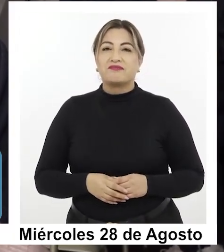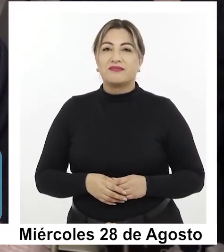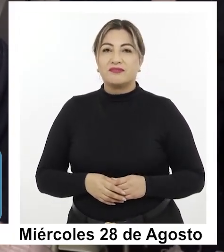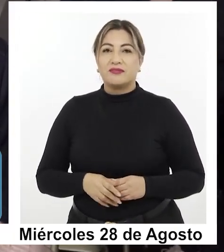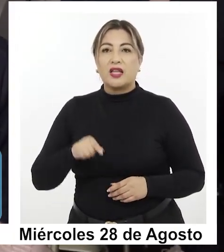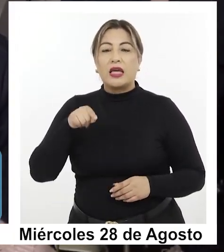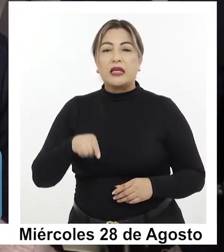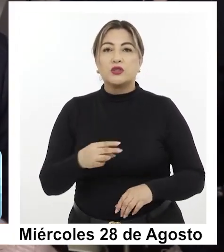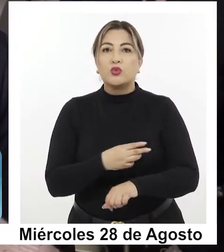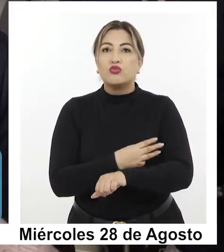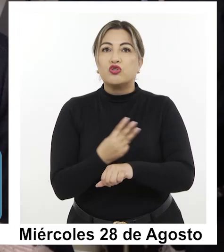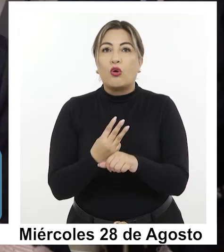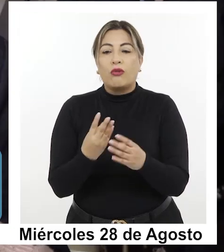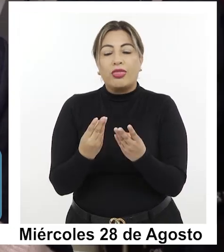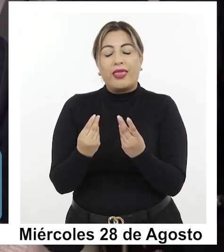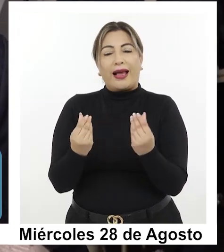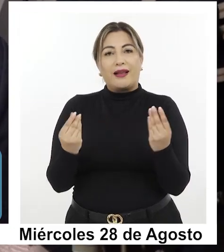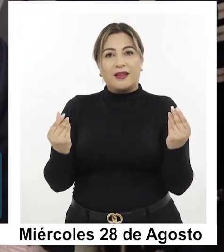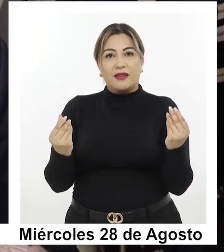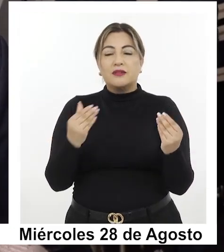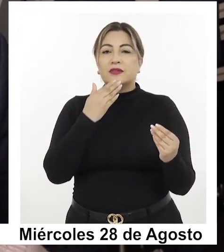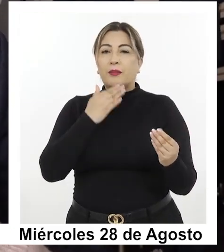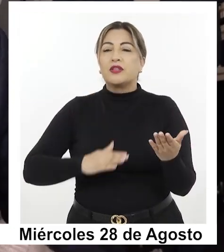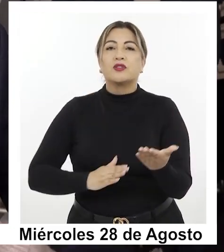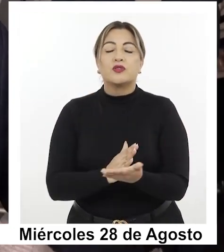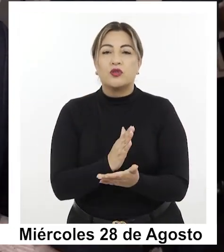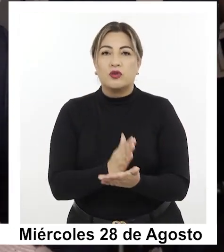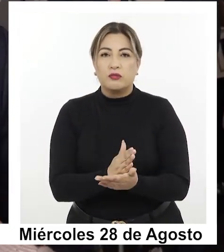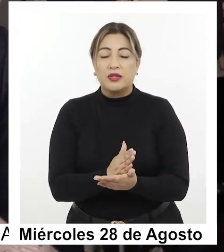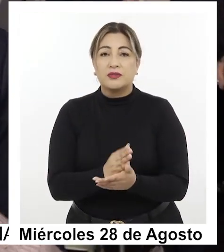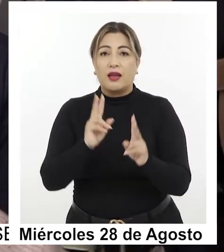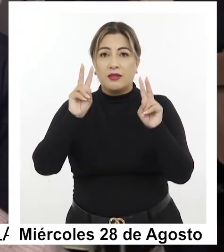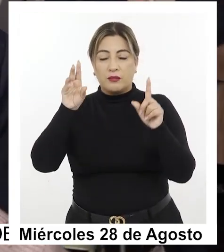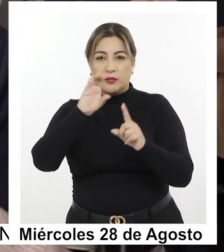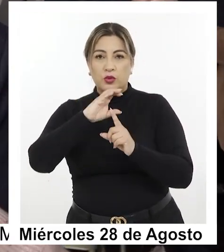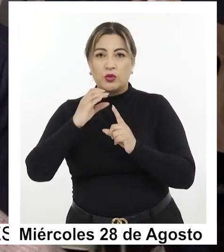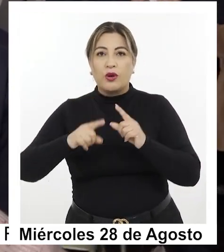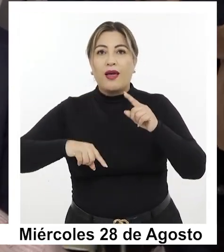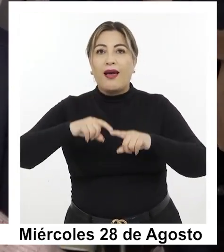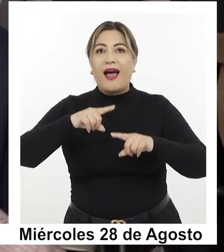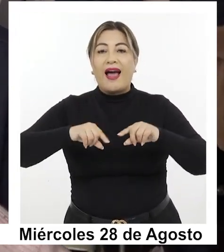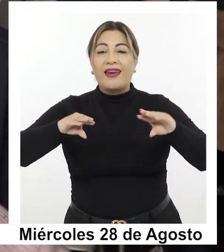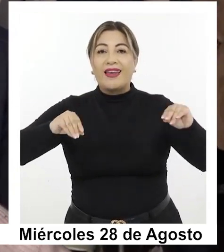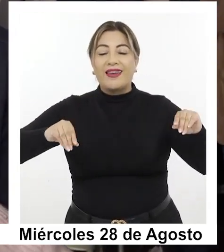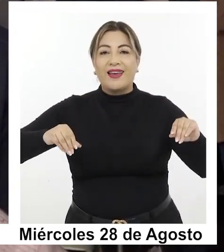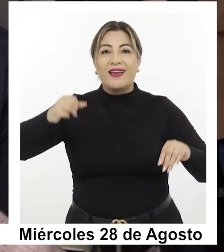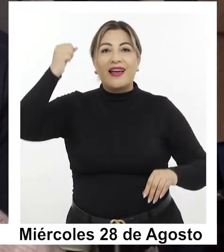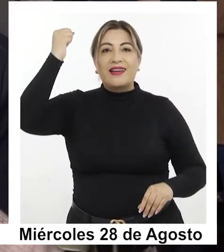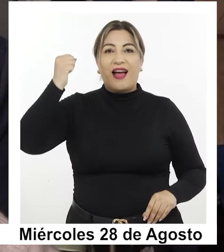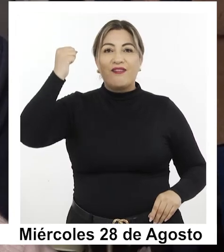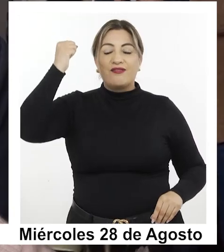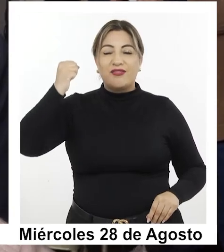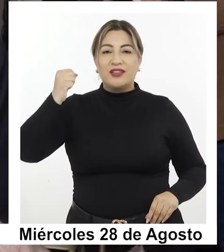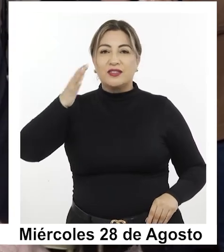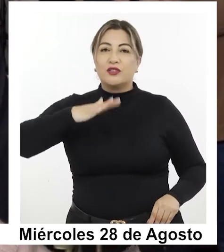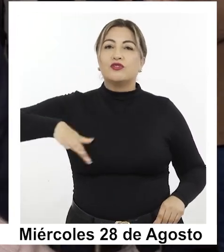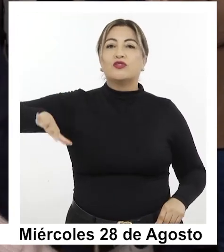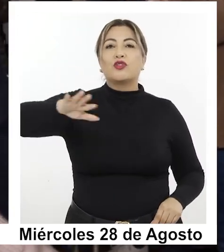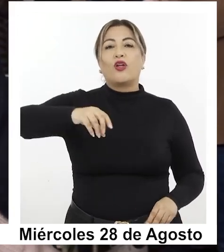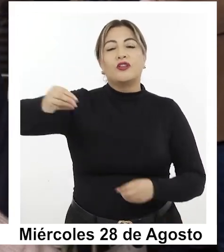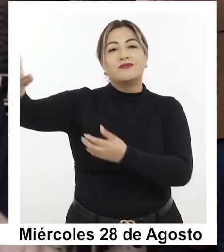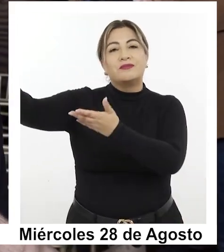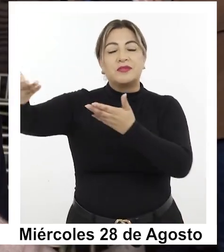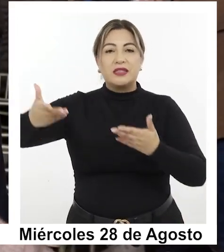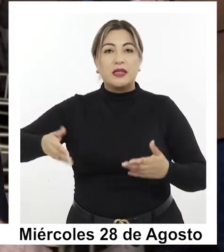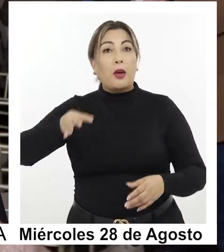Es un espectáculo de calidad, donde aparte vamos a inaugurar de forma cultural en la Arena Cancha, así que estamos contentos con eso. Así que estamos todos cordialmente invitados para